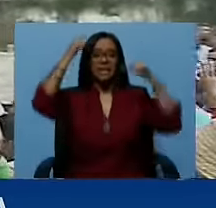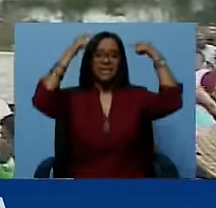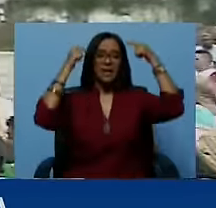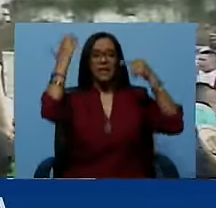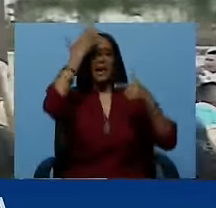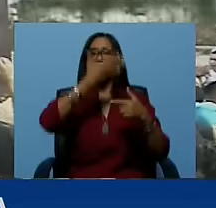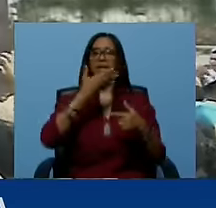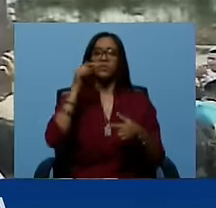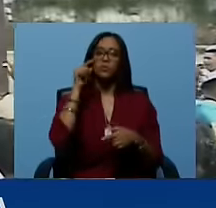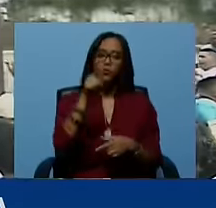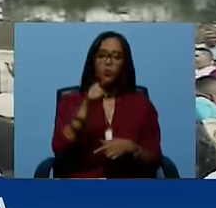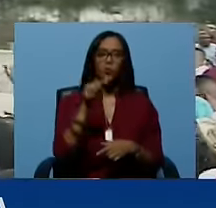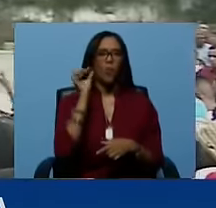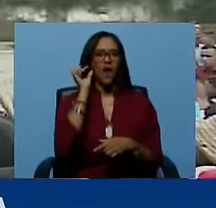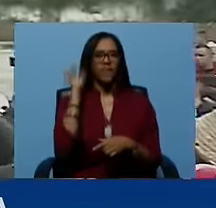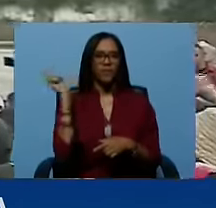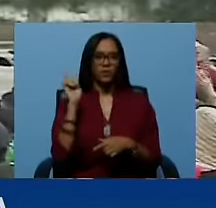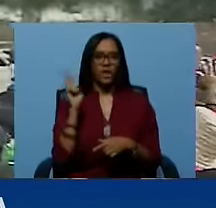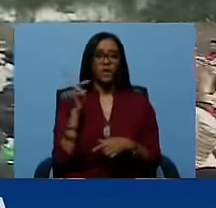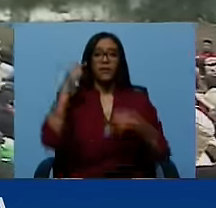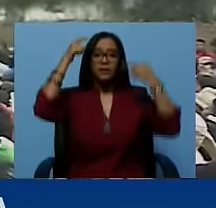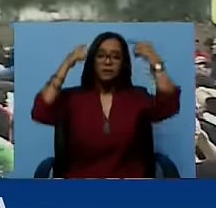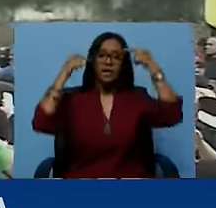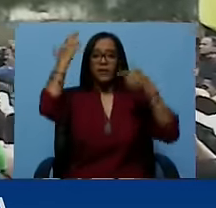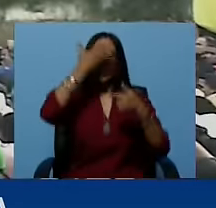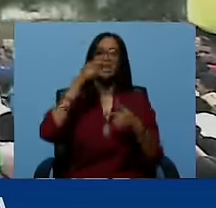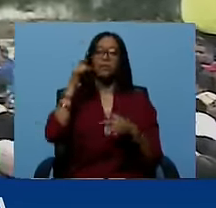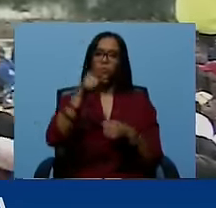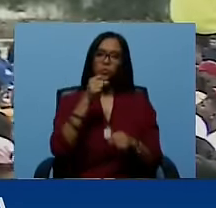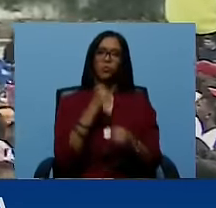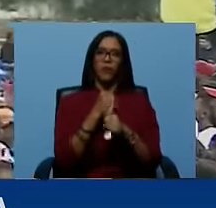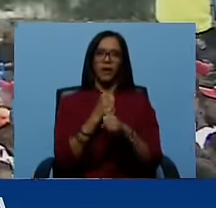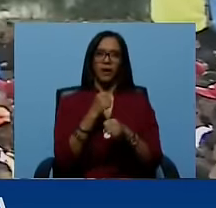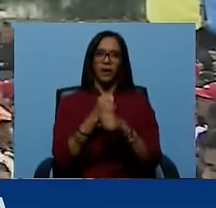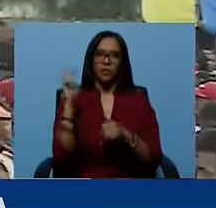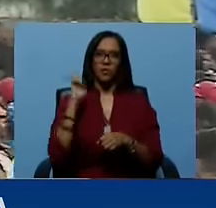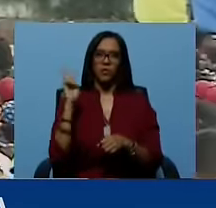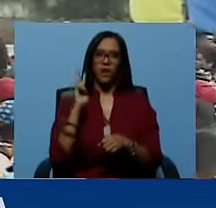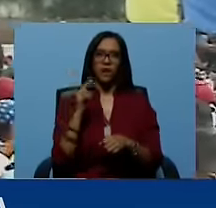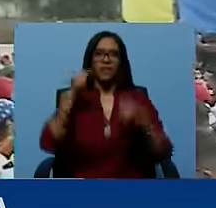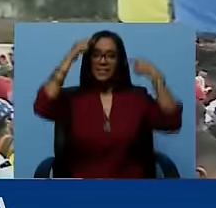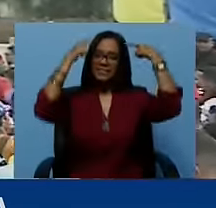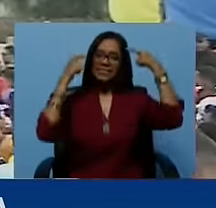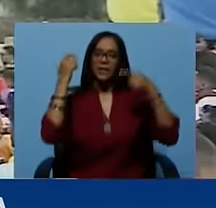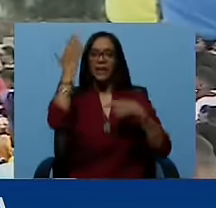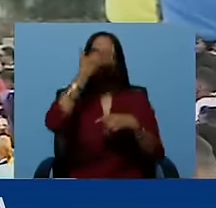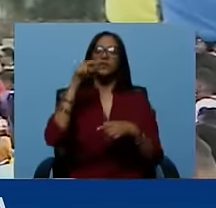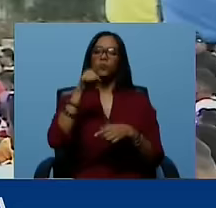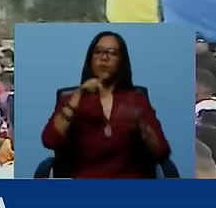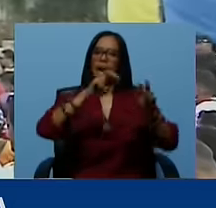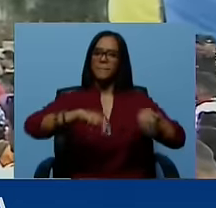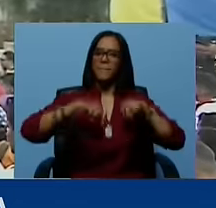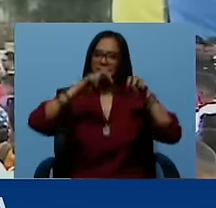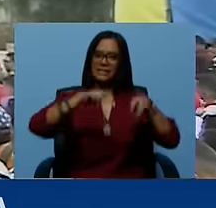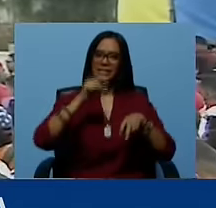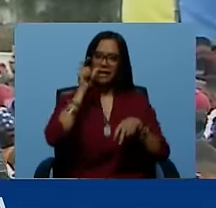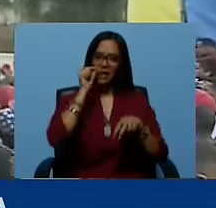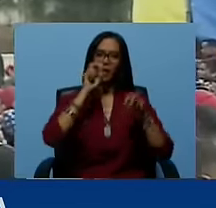mujer venezolana. Chávez, eres tú, obrero venezolano. Chávez, eres tú, campesino,